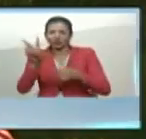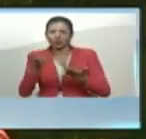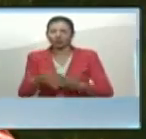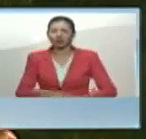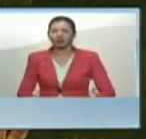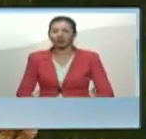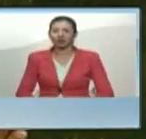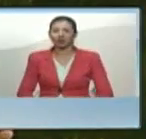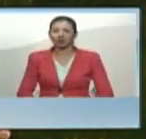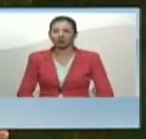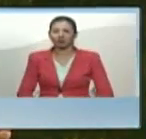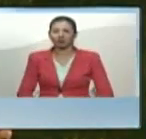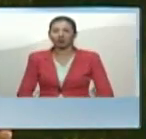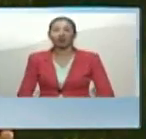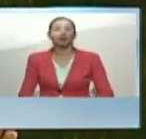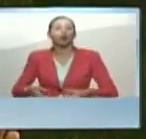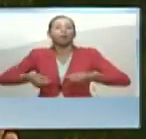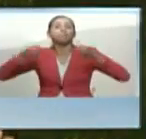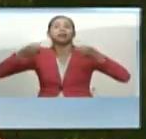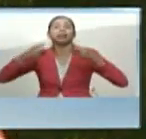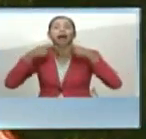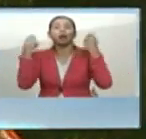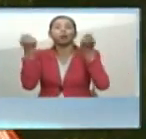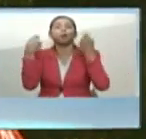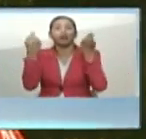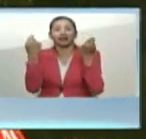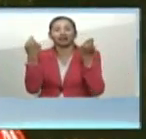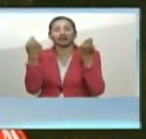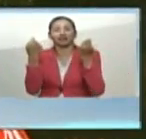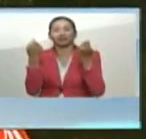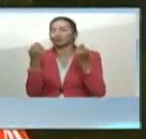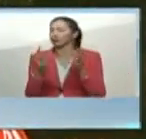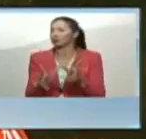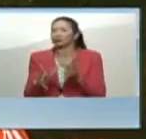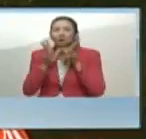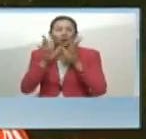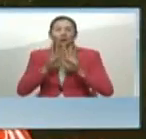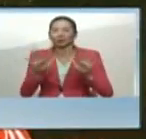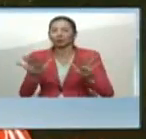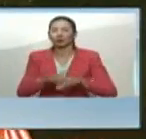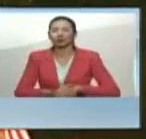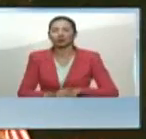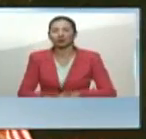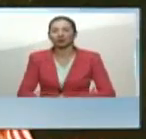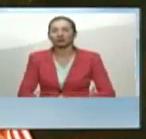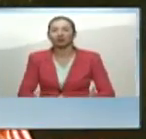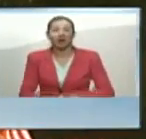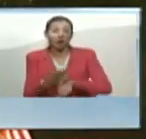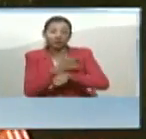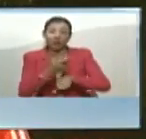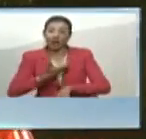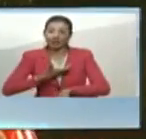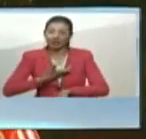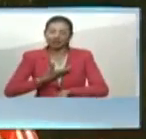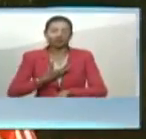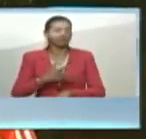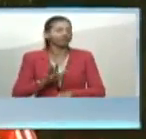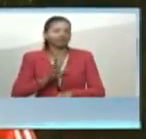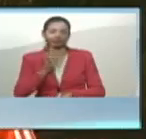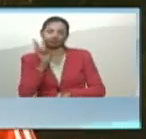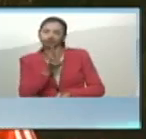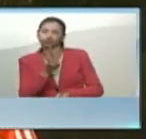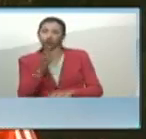Todo se basa en el marketing para ellos. Son un desastre las gobernaciones y alcaldías que tienen. Yo lo he